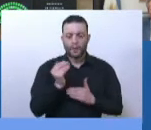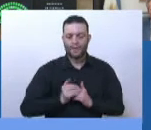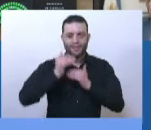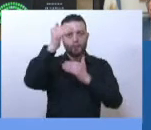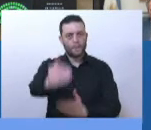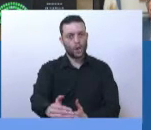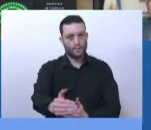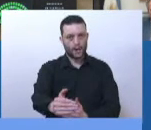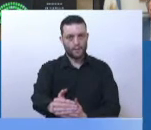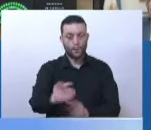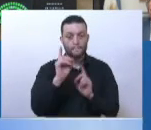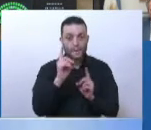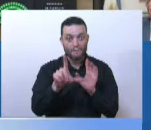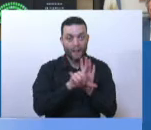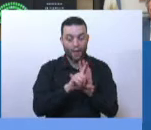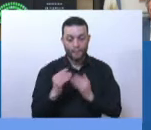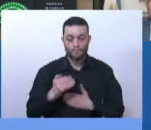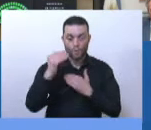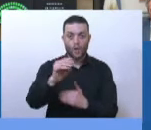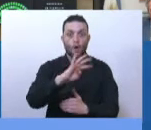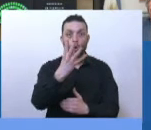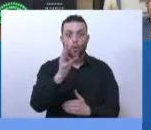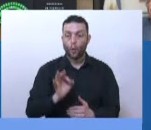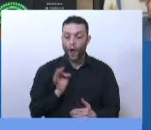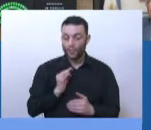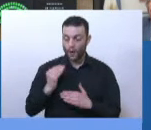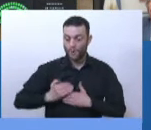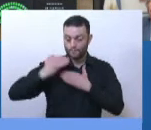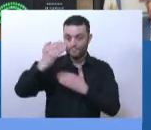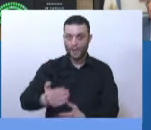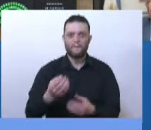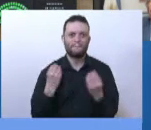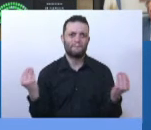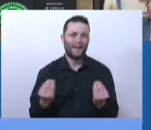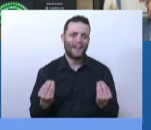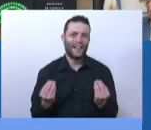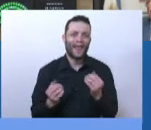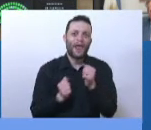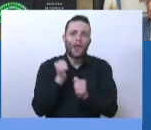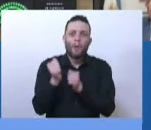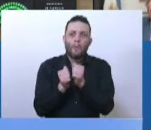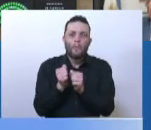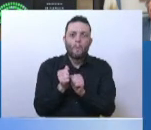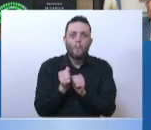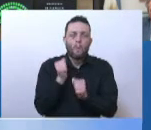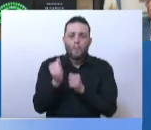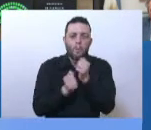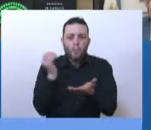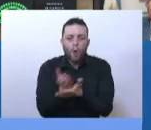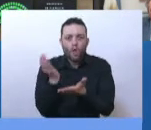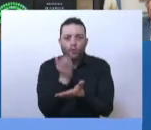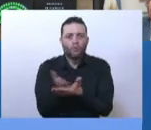del régimen vigente por 4 años para evitar que los productores quedaran desamparados,